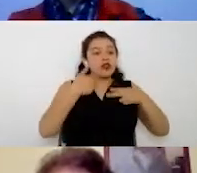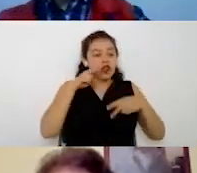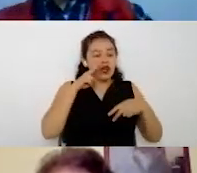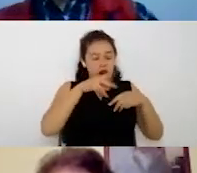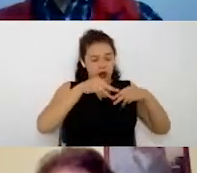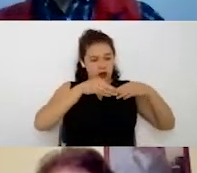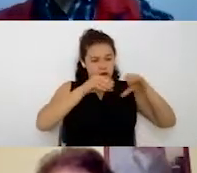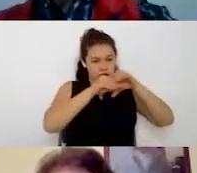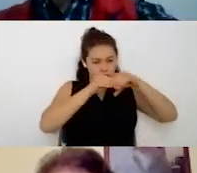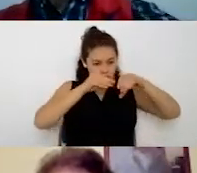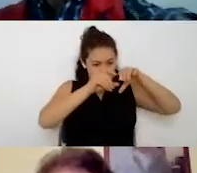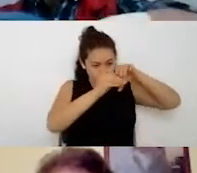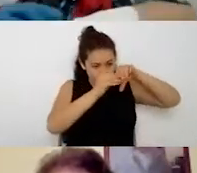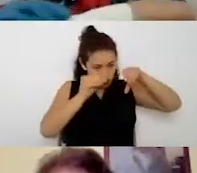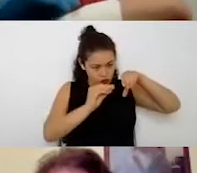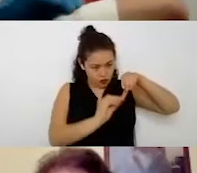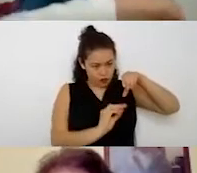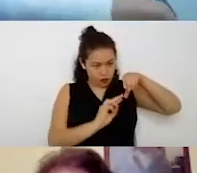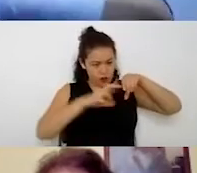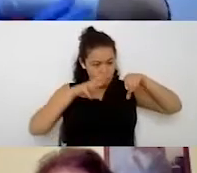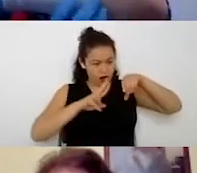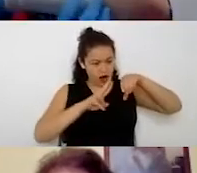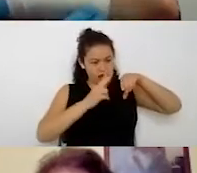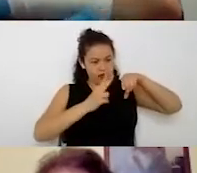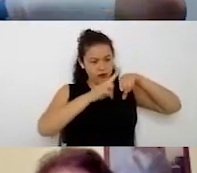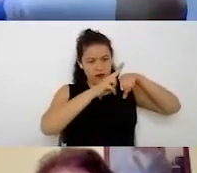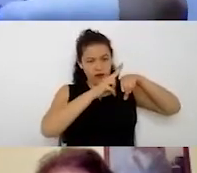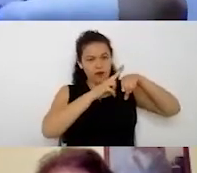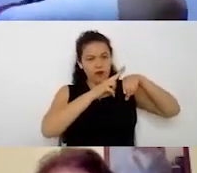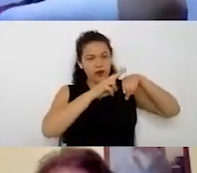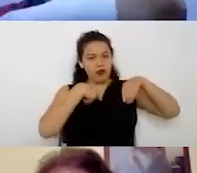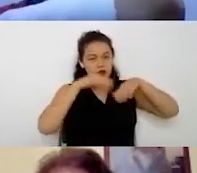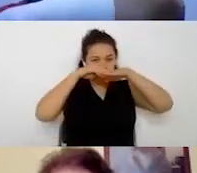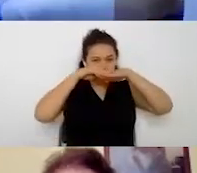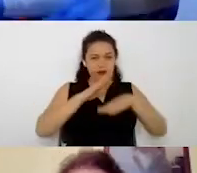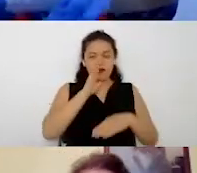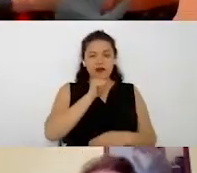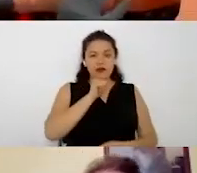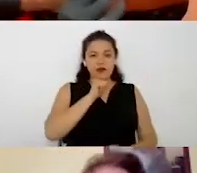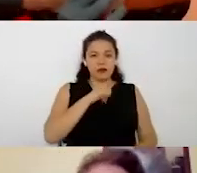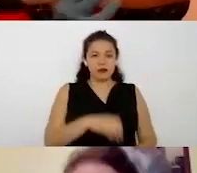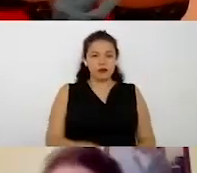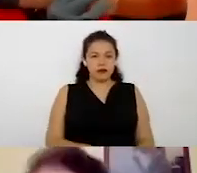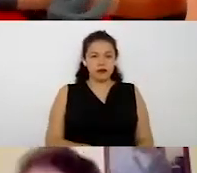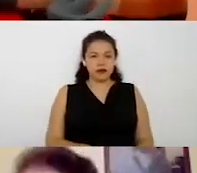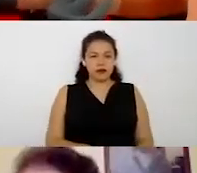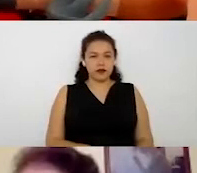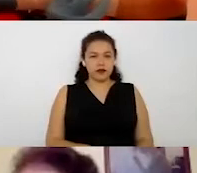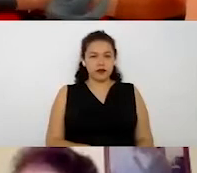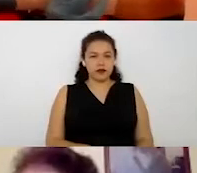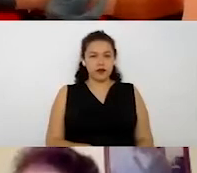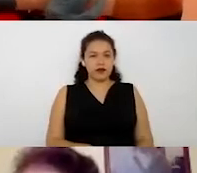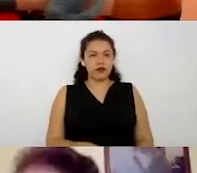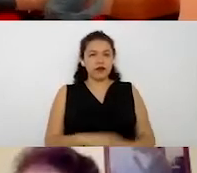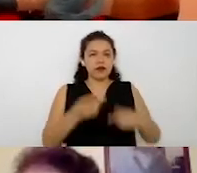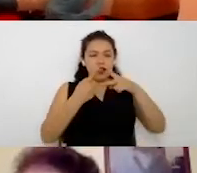qué? Al yo tener una fractura expuesta, ya estoy diciendo que, para empezar, mi hueso